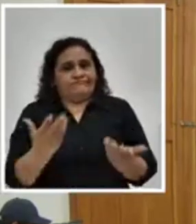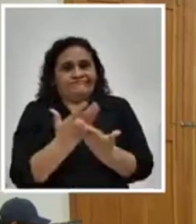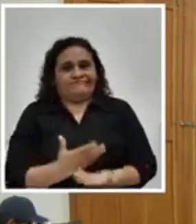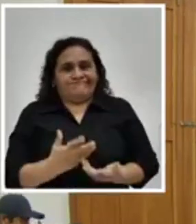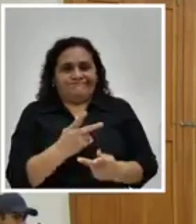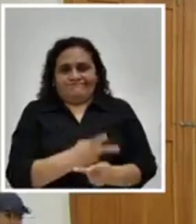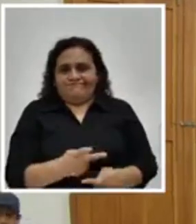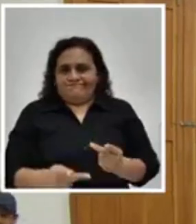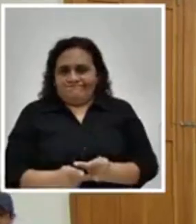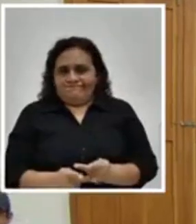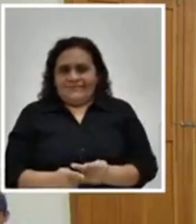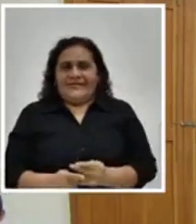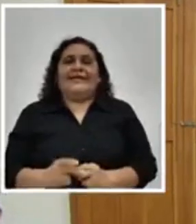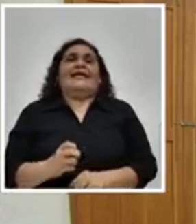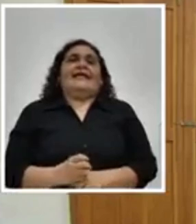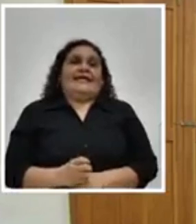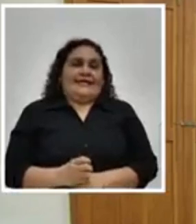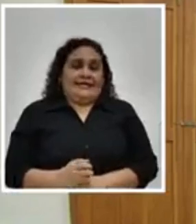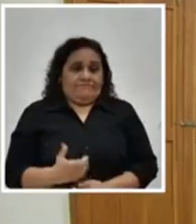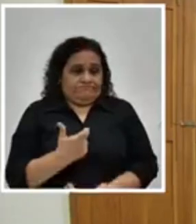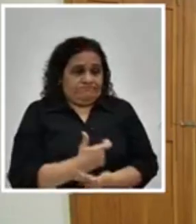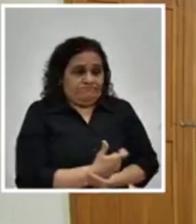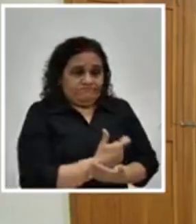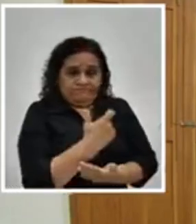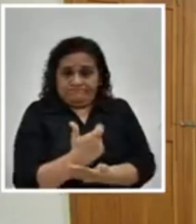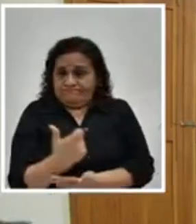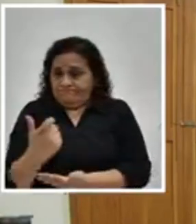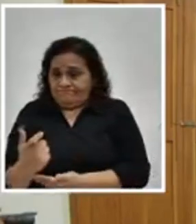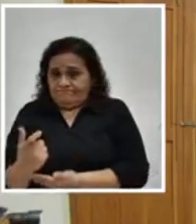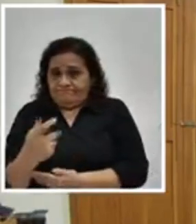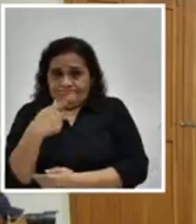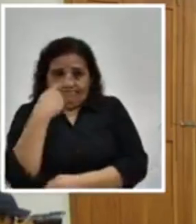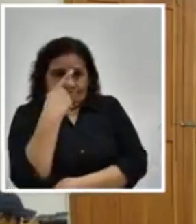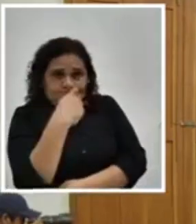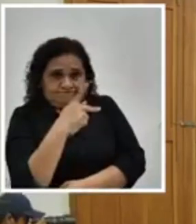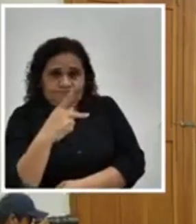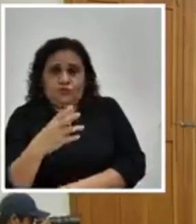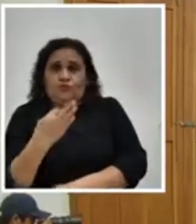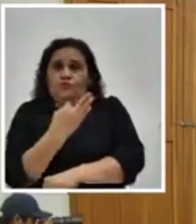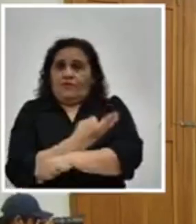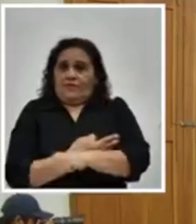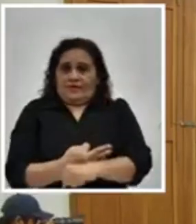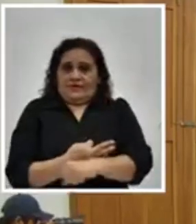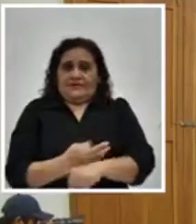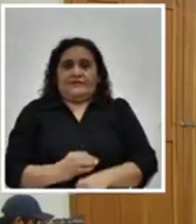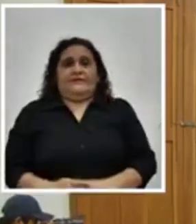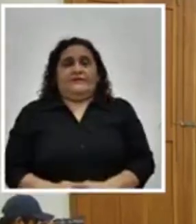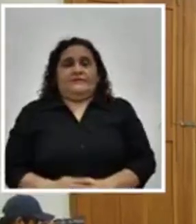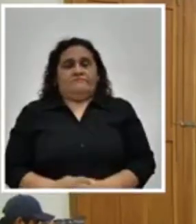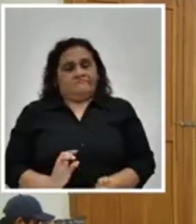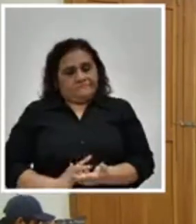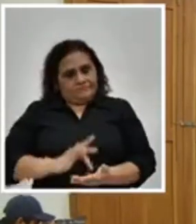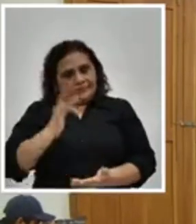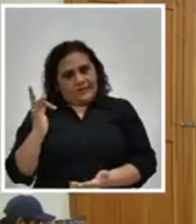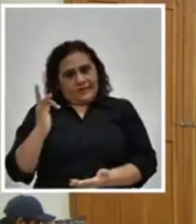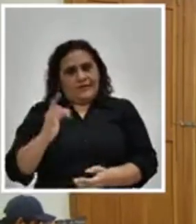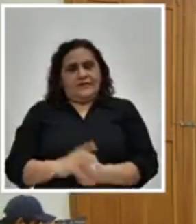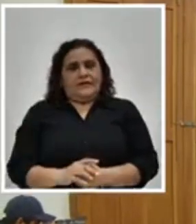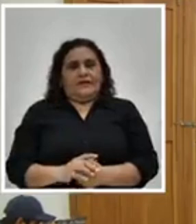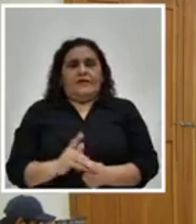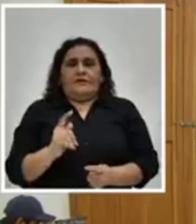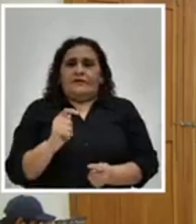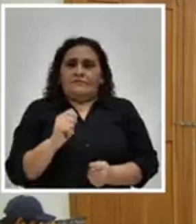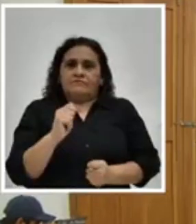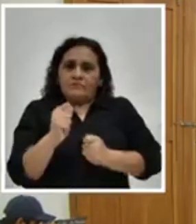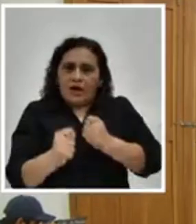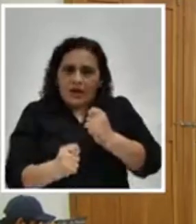y en la economía de todas sus familias. Todo ello gracias a las gestiones de este